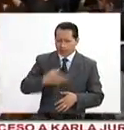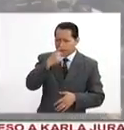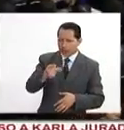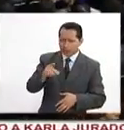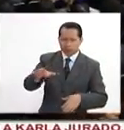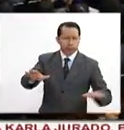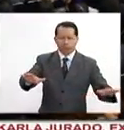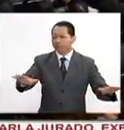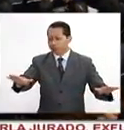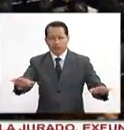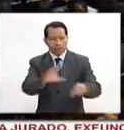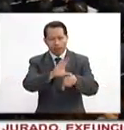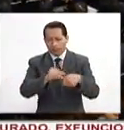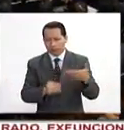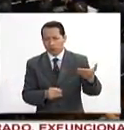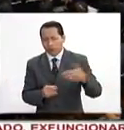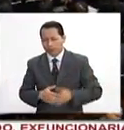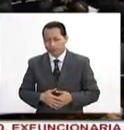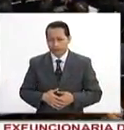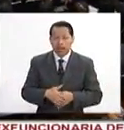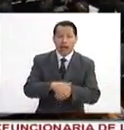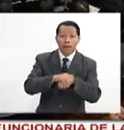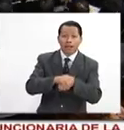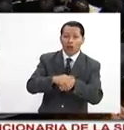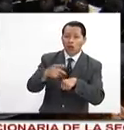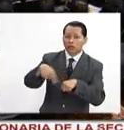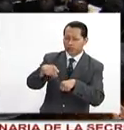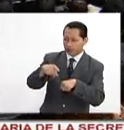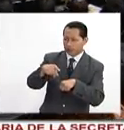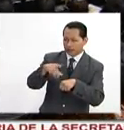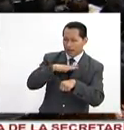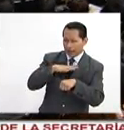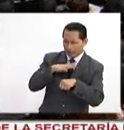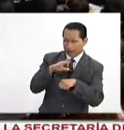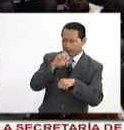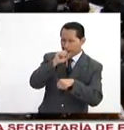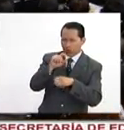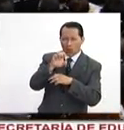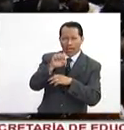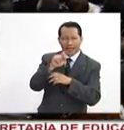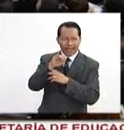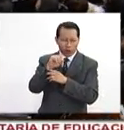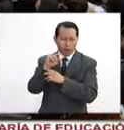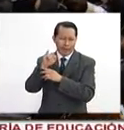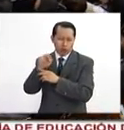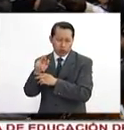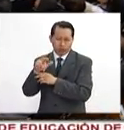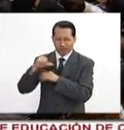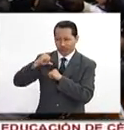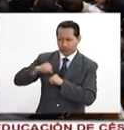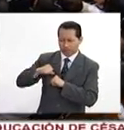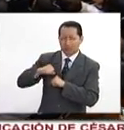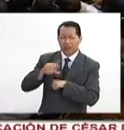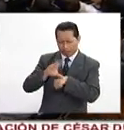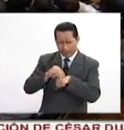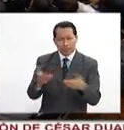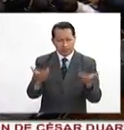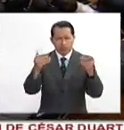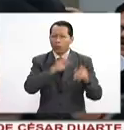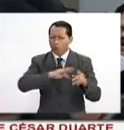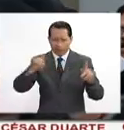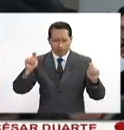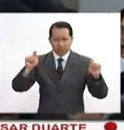manifestarse. Amigos del Estado Mayor, déjenle que exponga su manta. Estamos hablando de espacios plurales y de